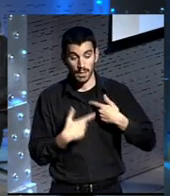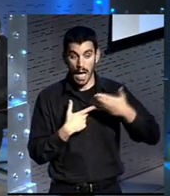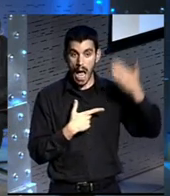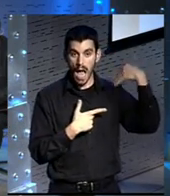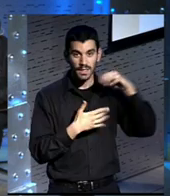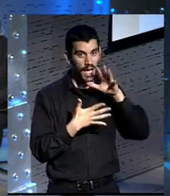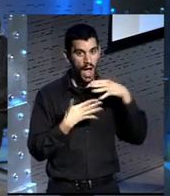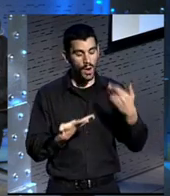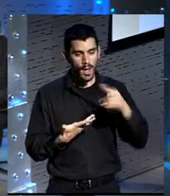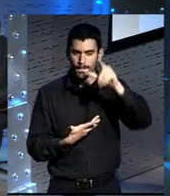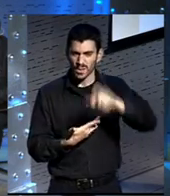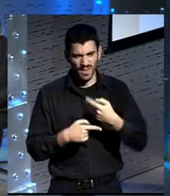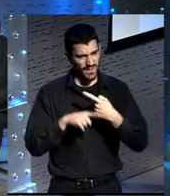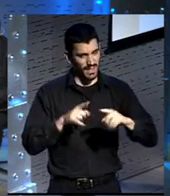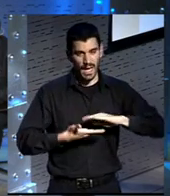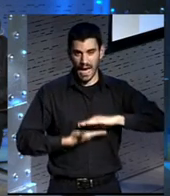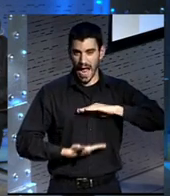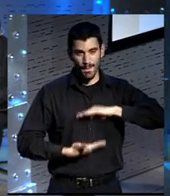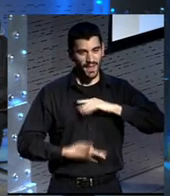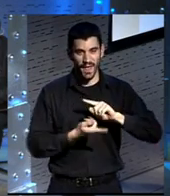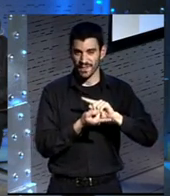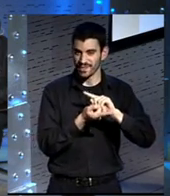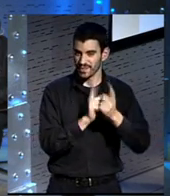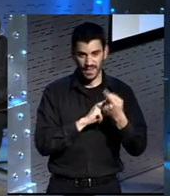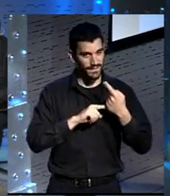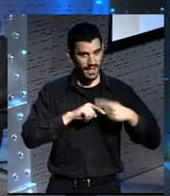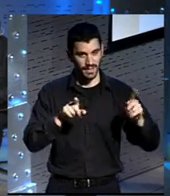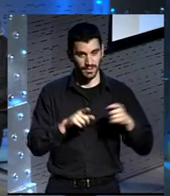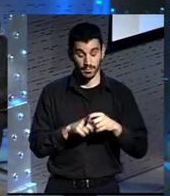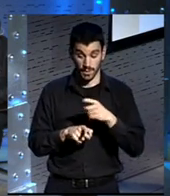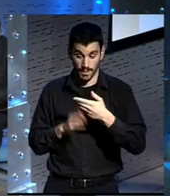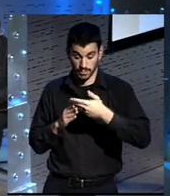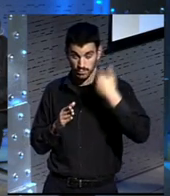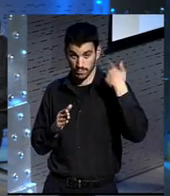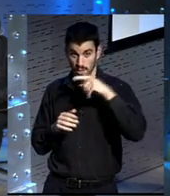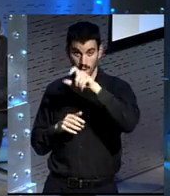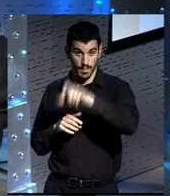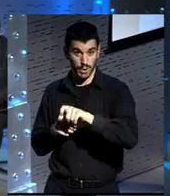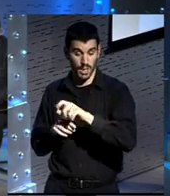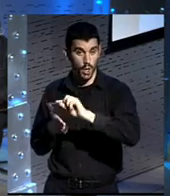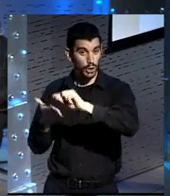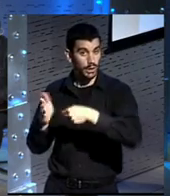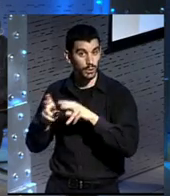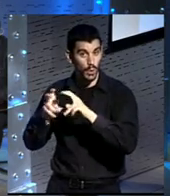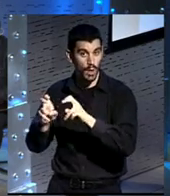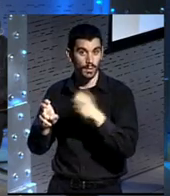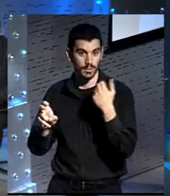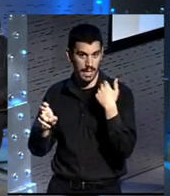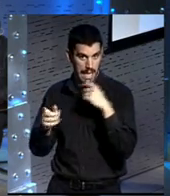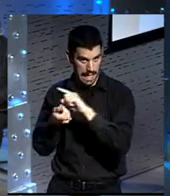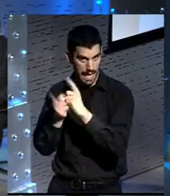distintas. Y eso se busca desde hace ya tiempo, sí, en el nuevo empleado de la banca. Sí. En nuestro caso sí. No